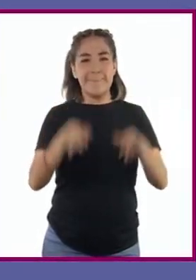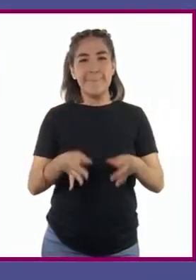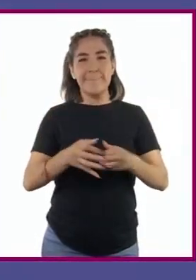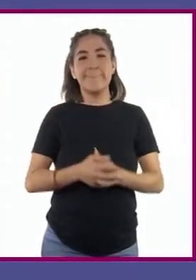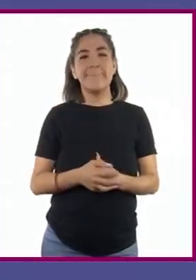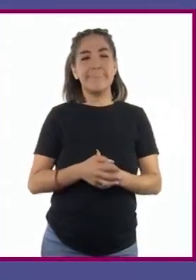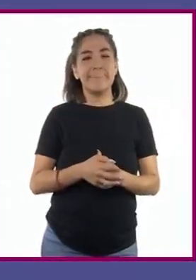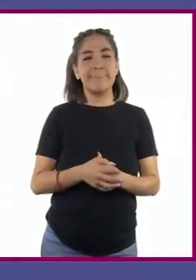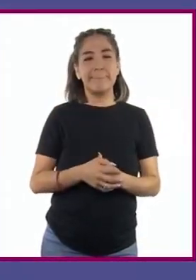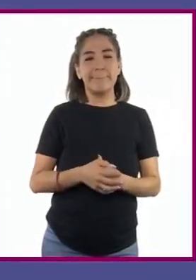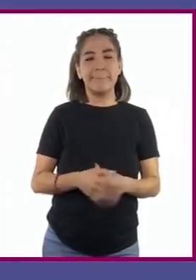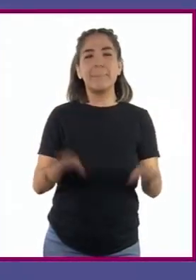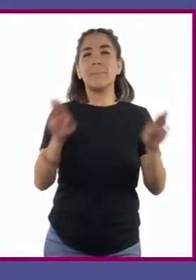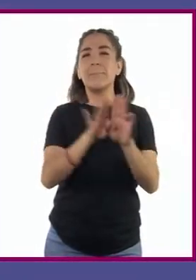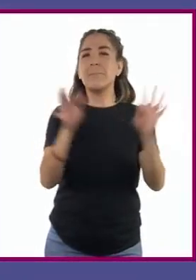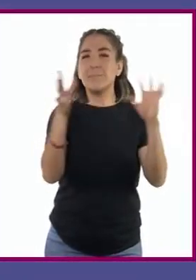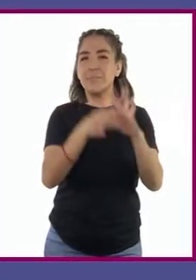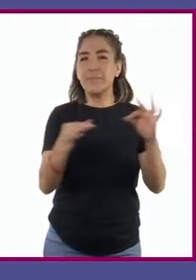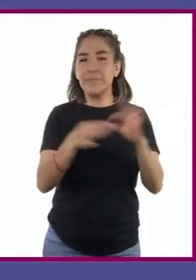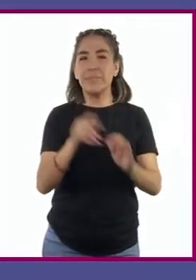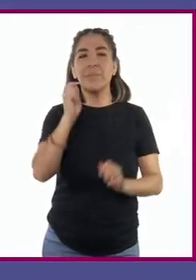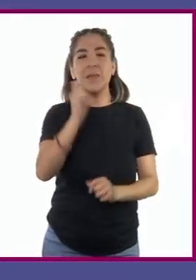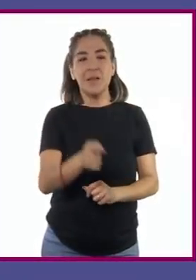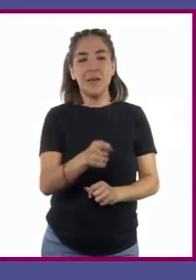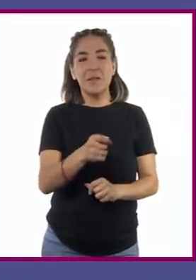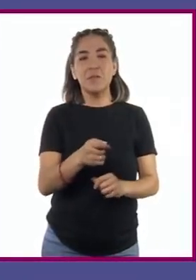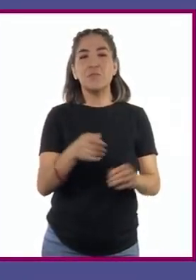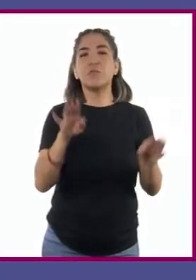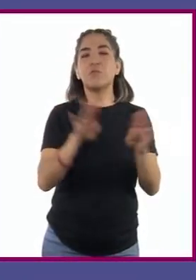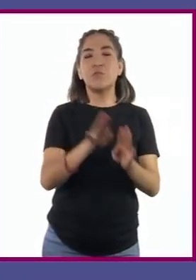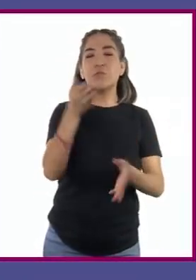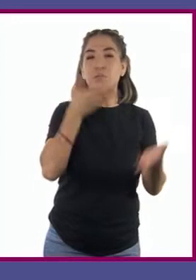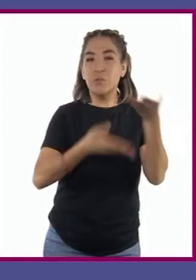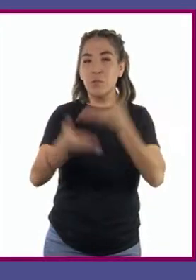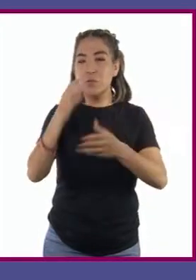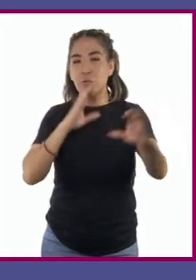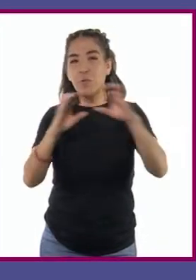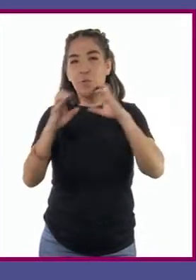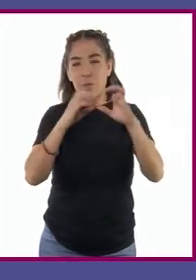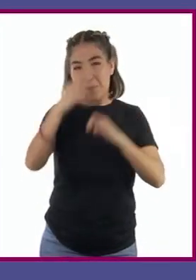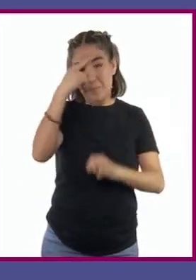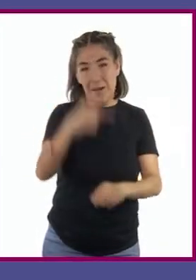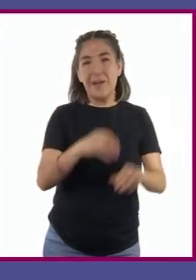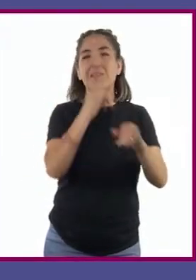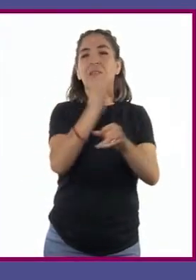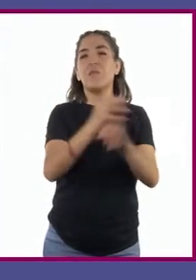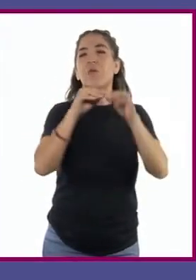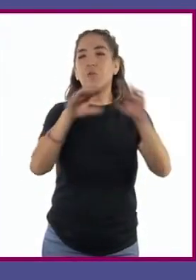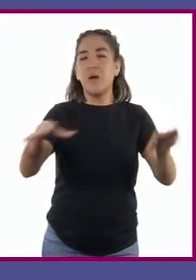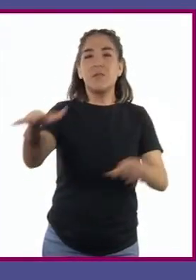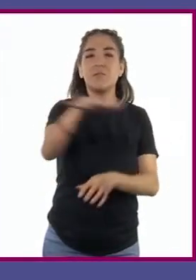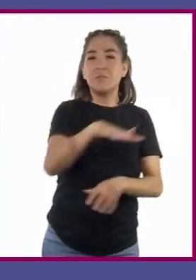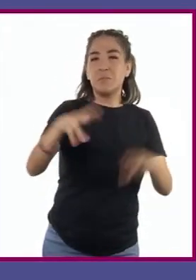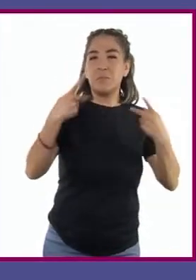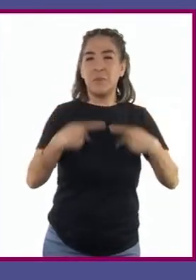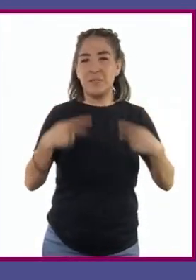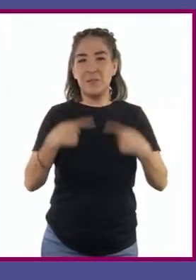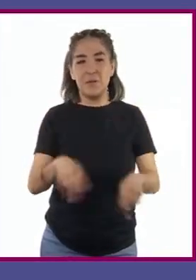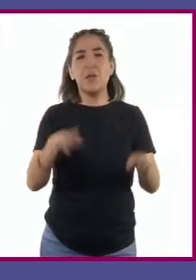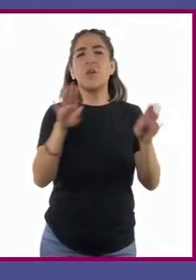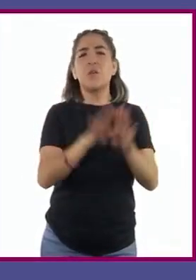La adecuación tiene que ver con el sentido comunicativo que se le da al mensaje. Para que un texto